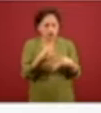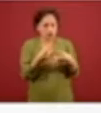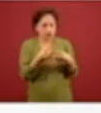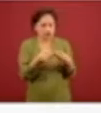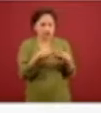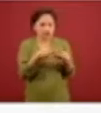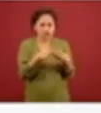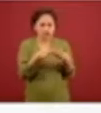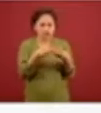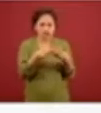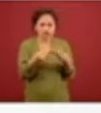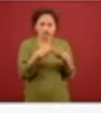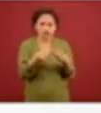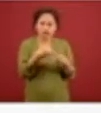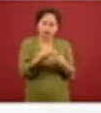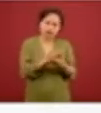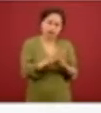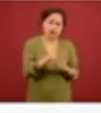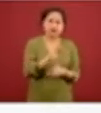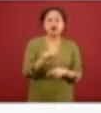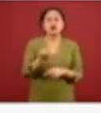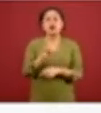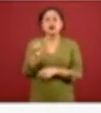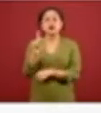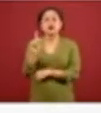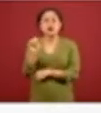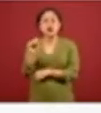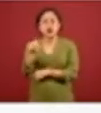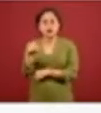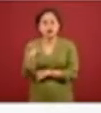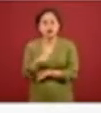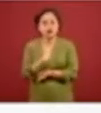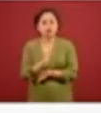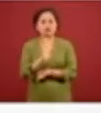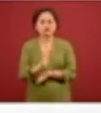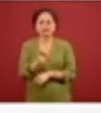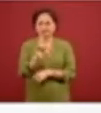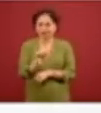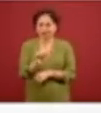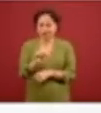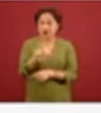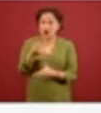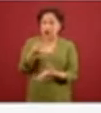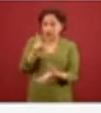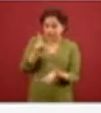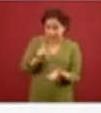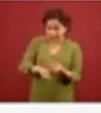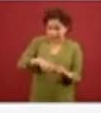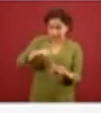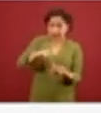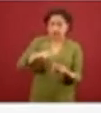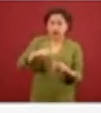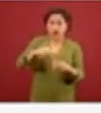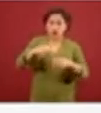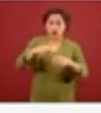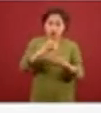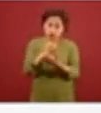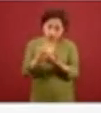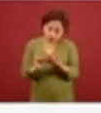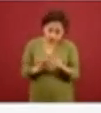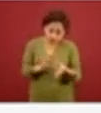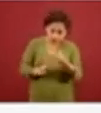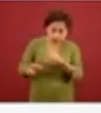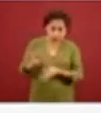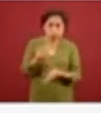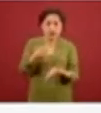parte líquida. Y esa parte líquida contiene muchos elementos. Dentro de esos elementos que contiene anticuerpos.